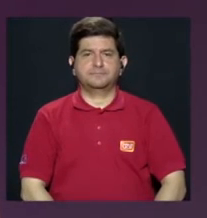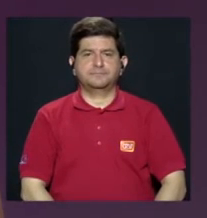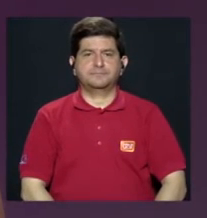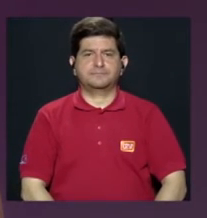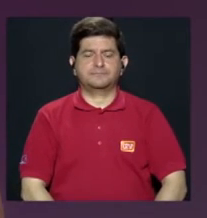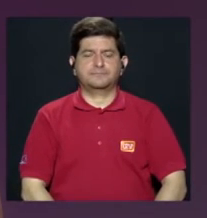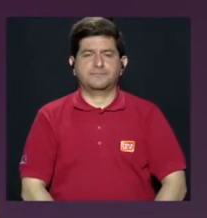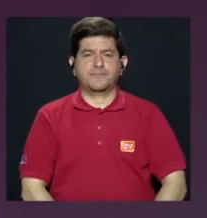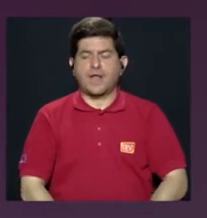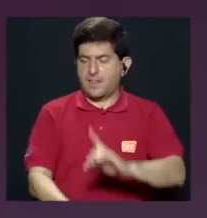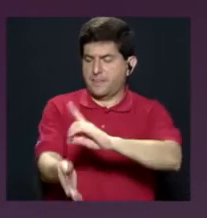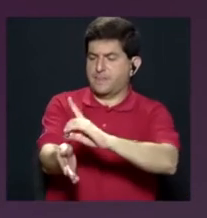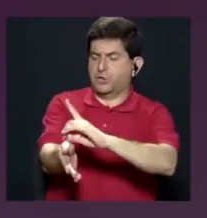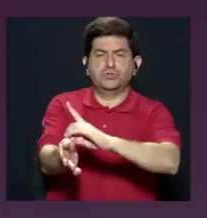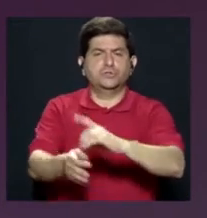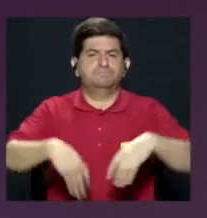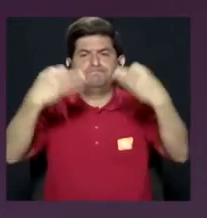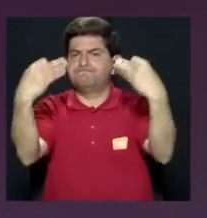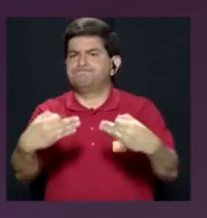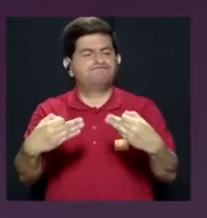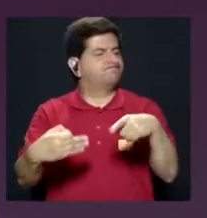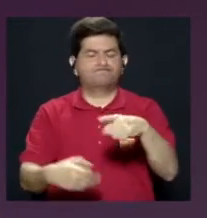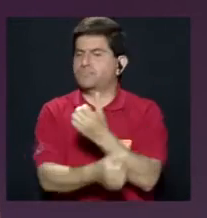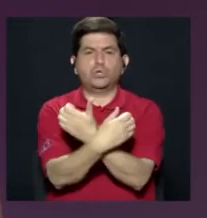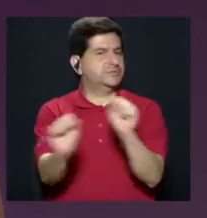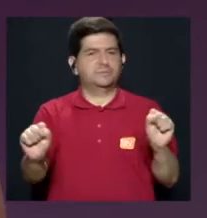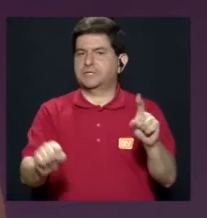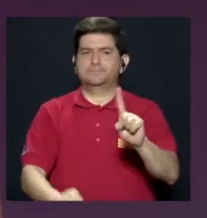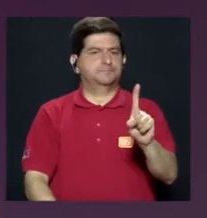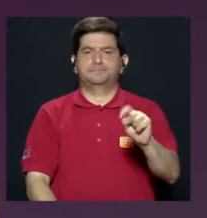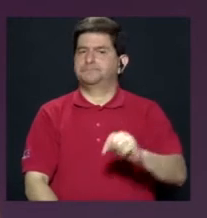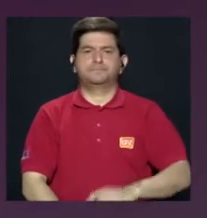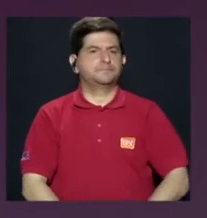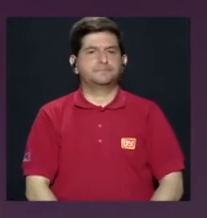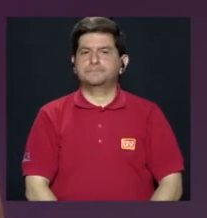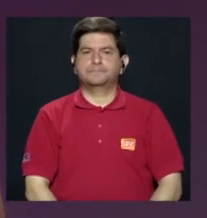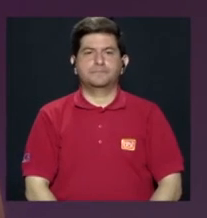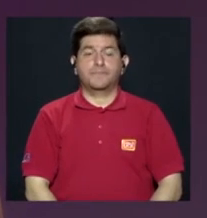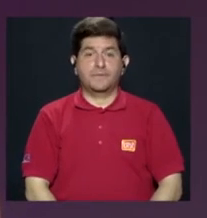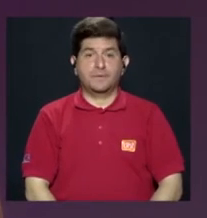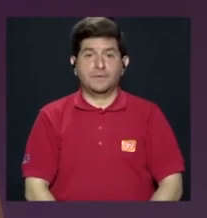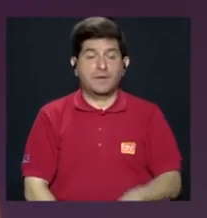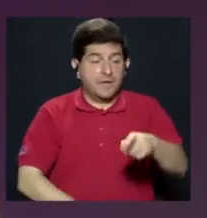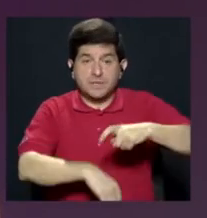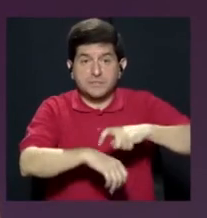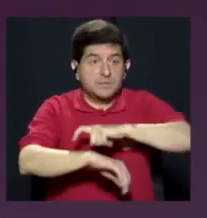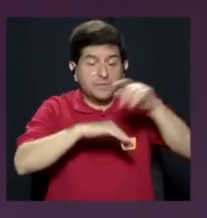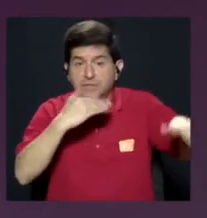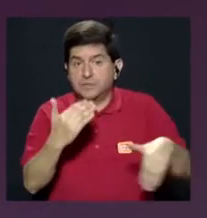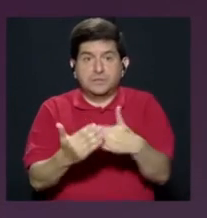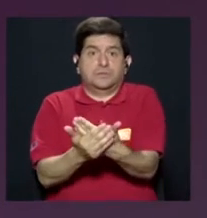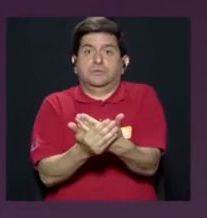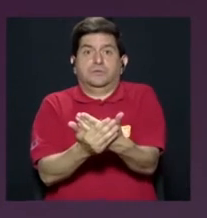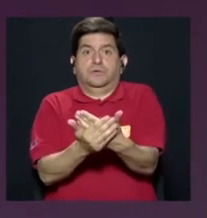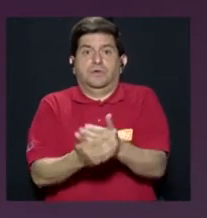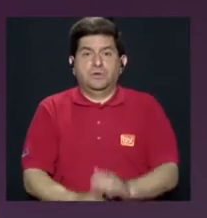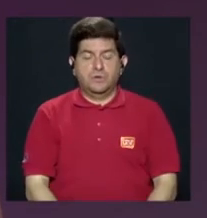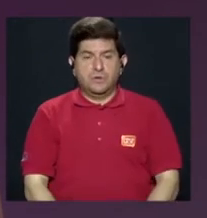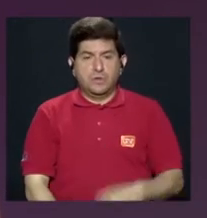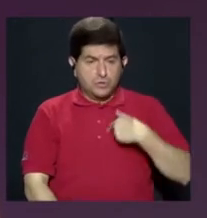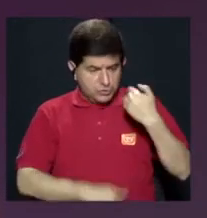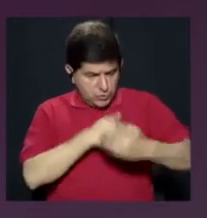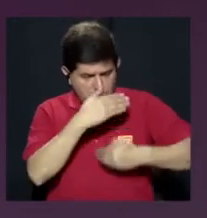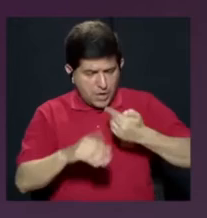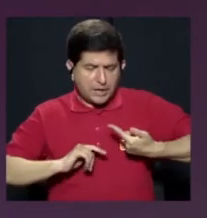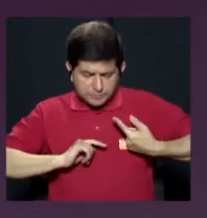Uh-huh. Y un doctor decidió no salvarlo. Entonces de ahí se vino todo. Yo estoy en